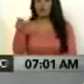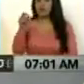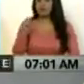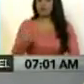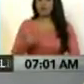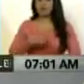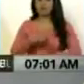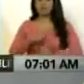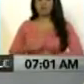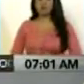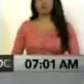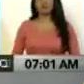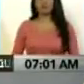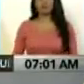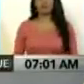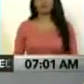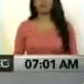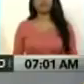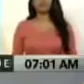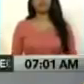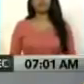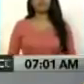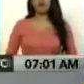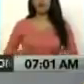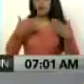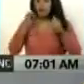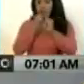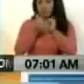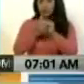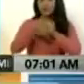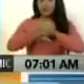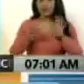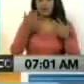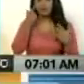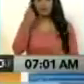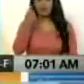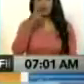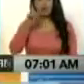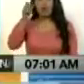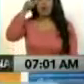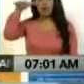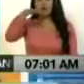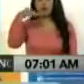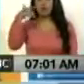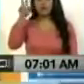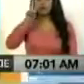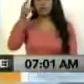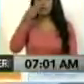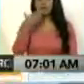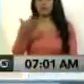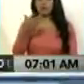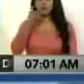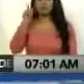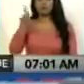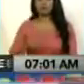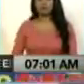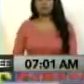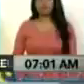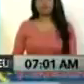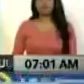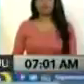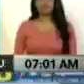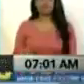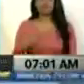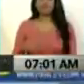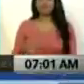aguerridas. Vamos a repasar los periódicos deportivos del día de hoy, Barry, que los teníamos pendientes y el pueblo venezolano los está pidiendo. En sus pantallas ven El Líder.